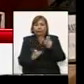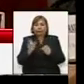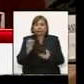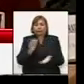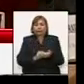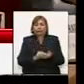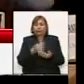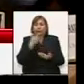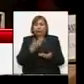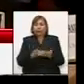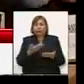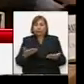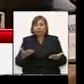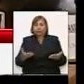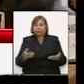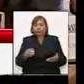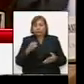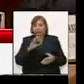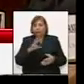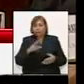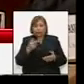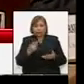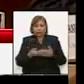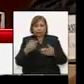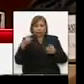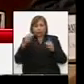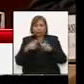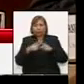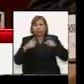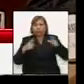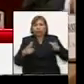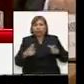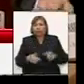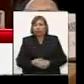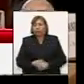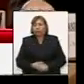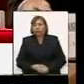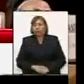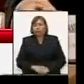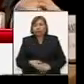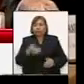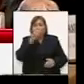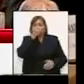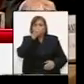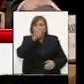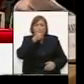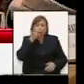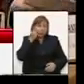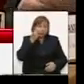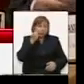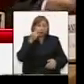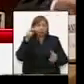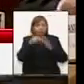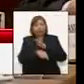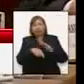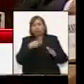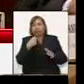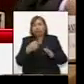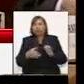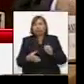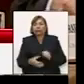aún cuando hay estos casos de delincuentes que llegan a extremos de cometer delitos como secuestro y asesinato,